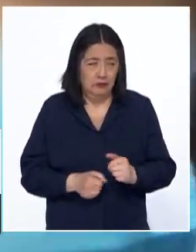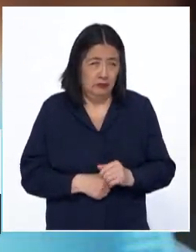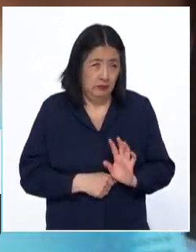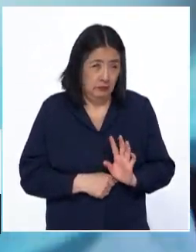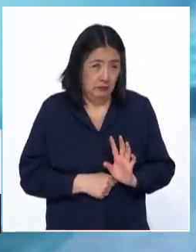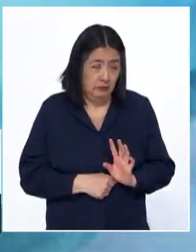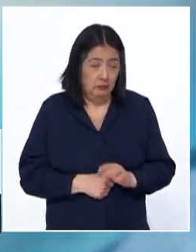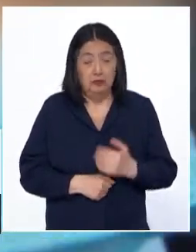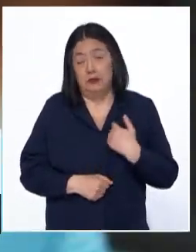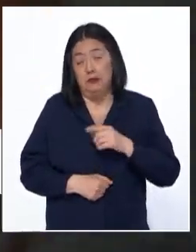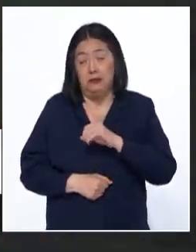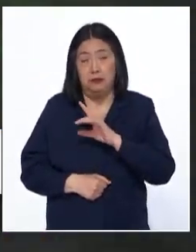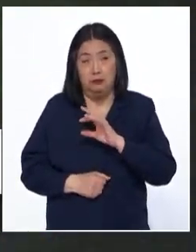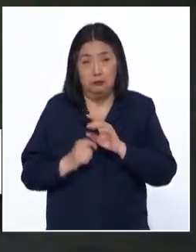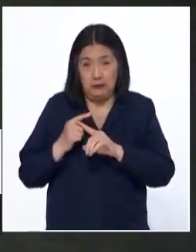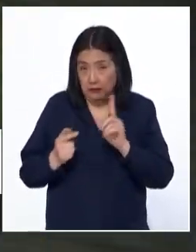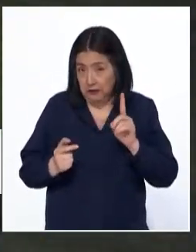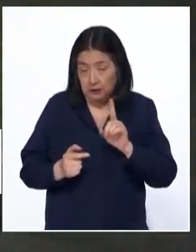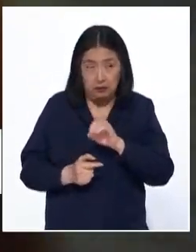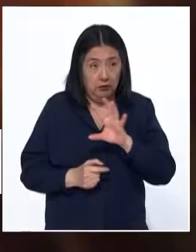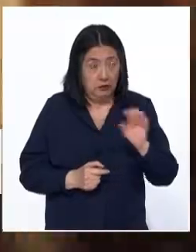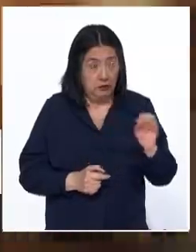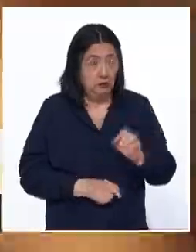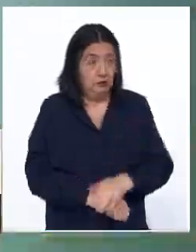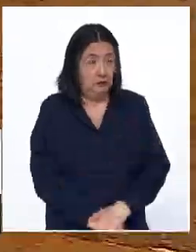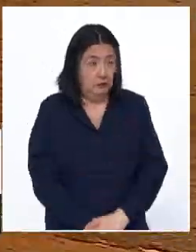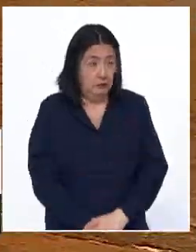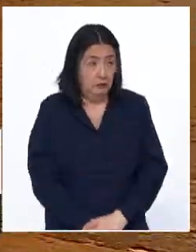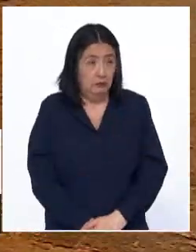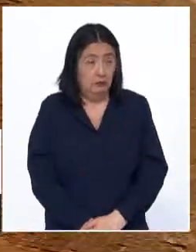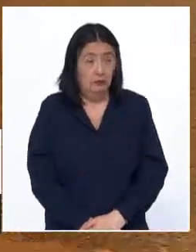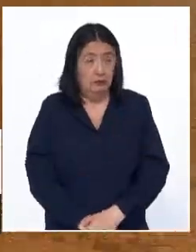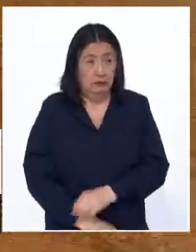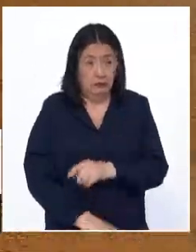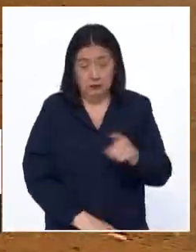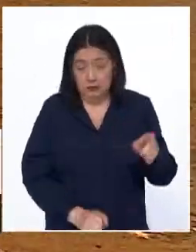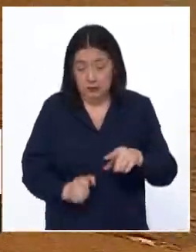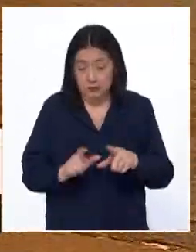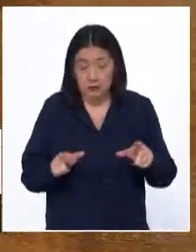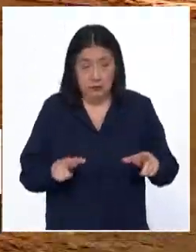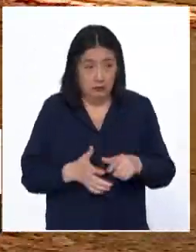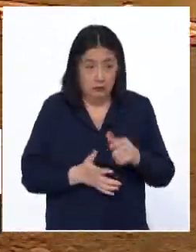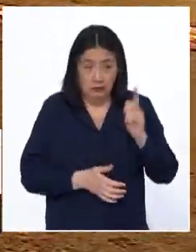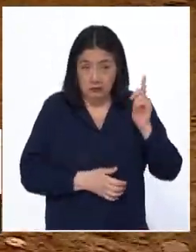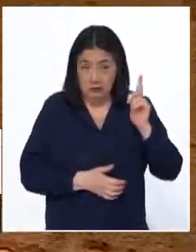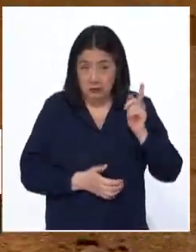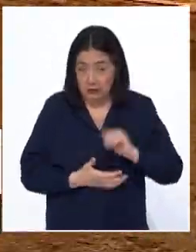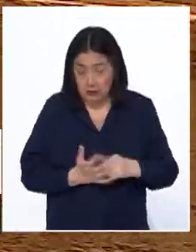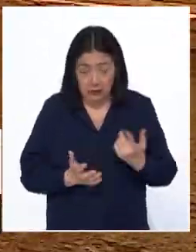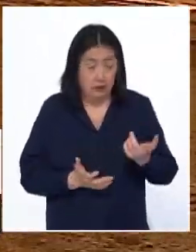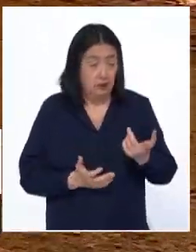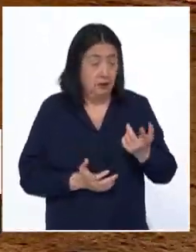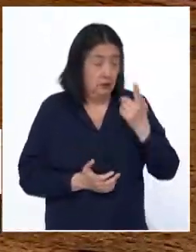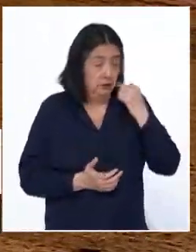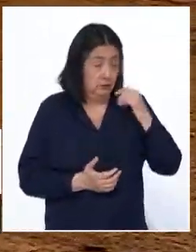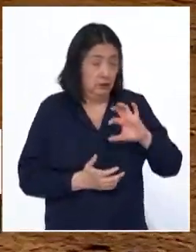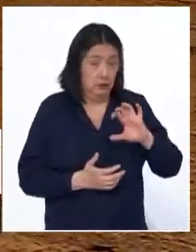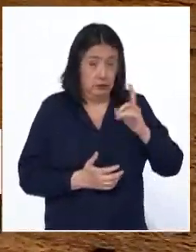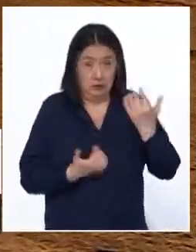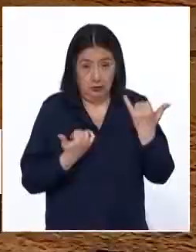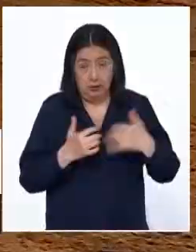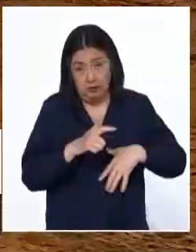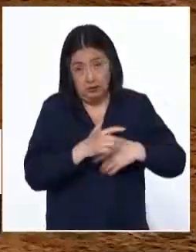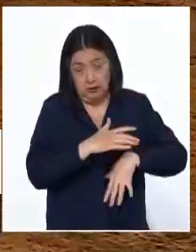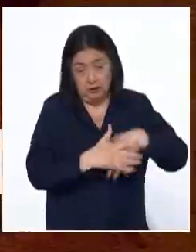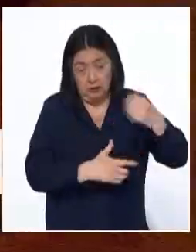vale 150. ¿Media? 150. Sí. Justamente en esa zona donde lidera alias El Chivo, que ahora nuevamente está